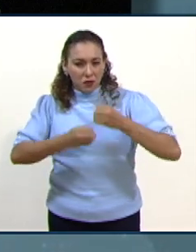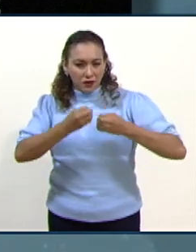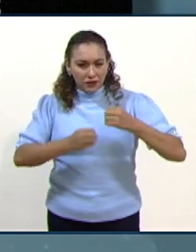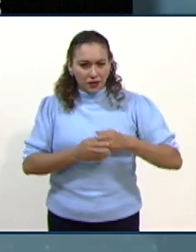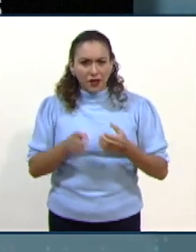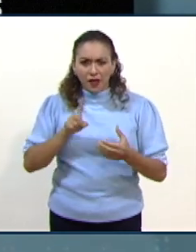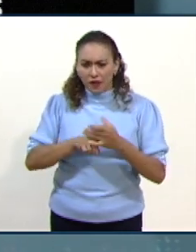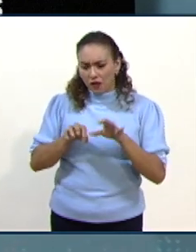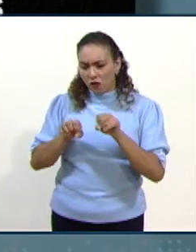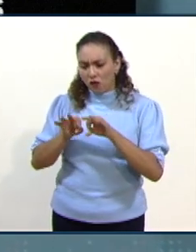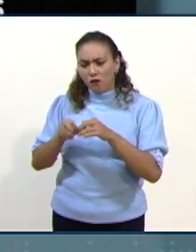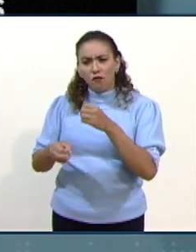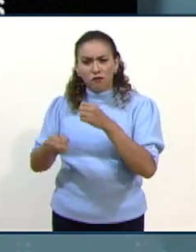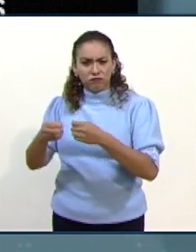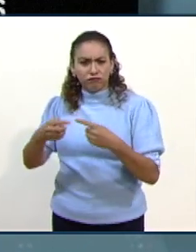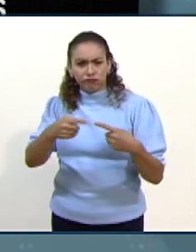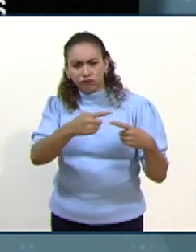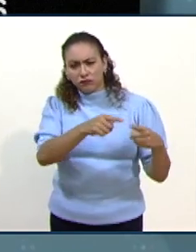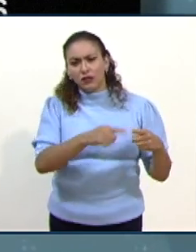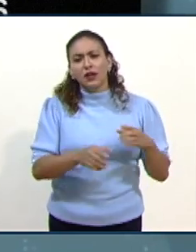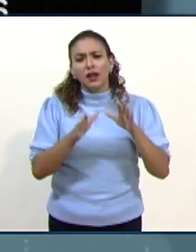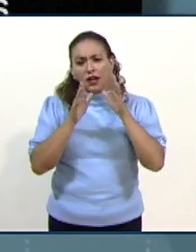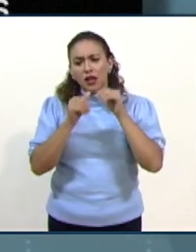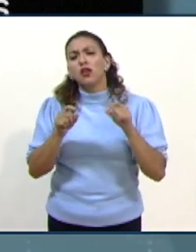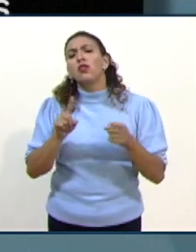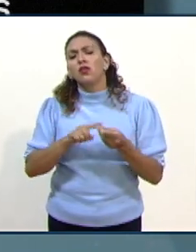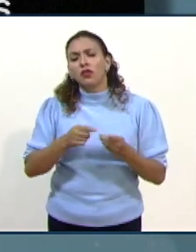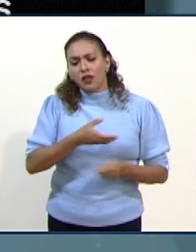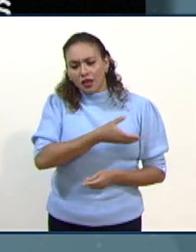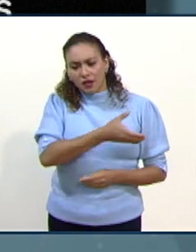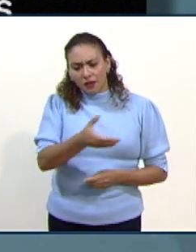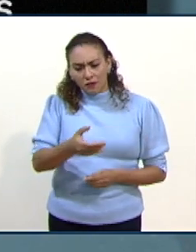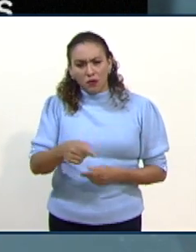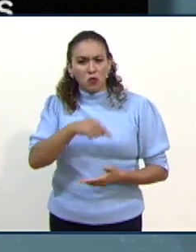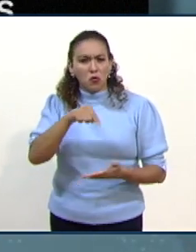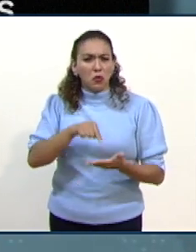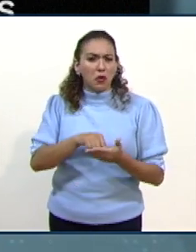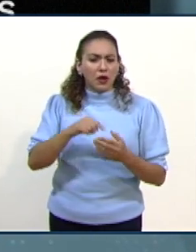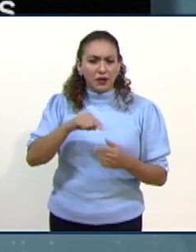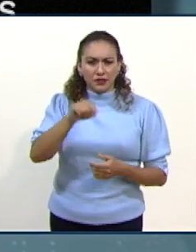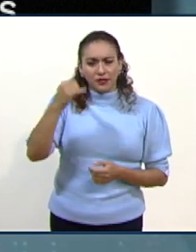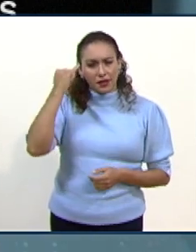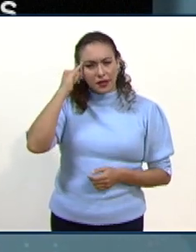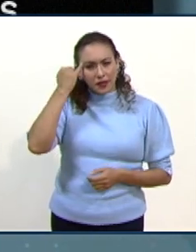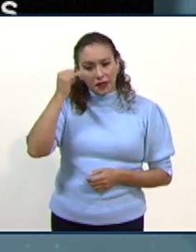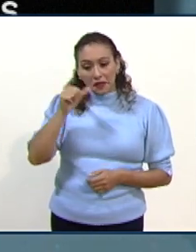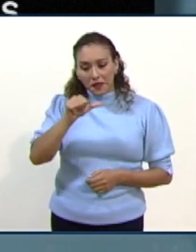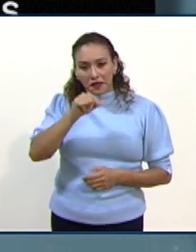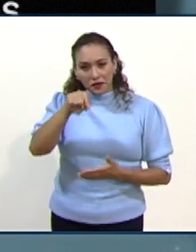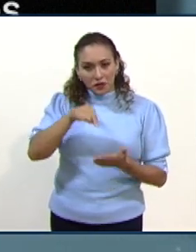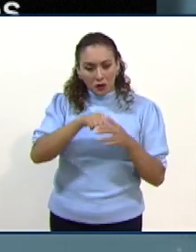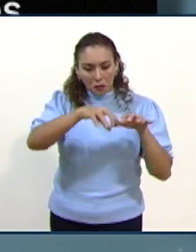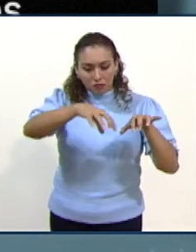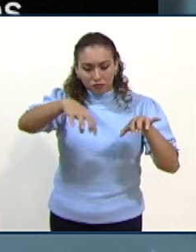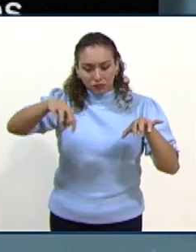los tribunales unitarios agrarios en comunidades indígenas de 16 entidades, en las que se han